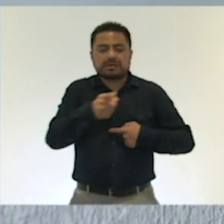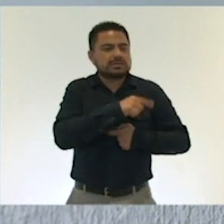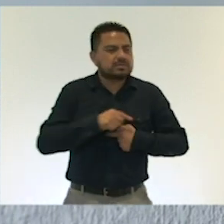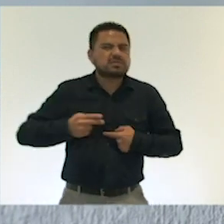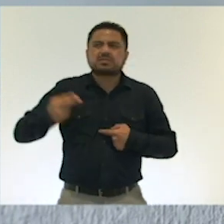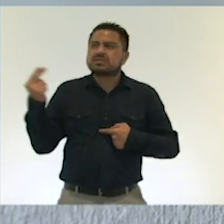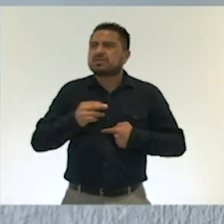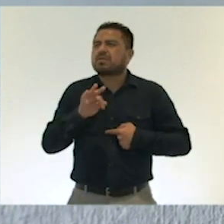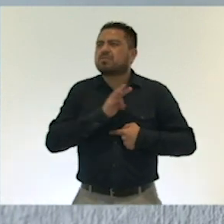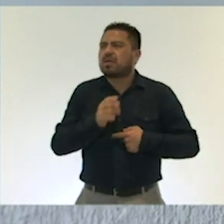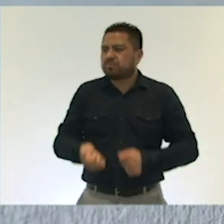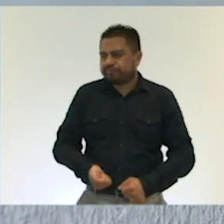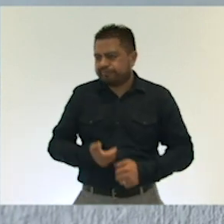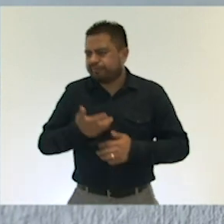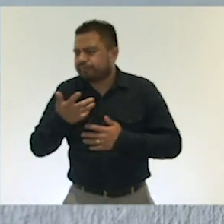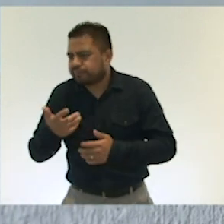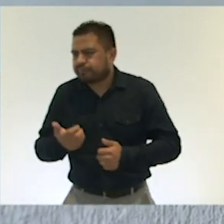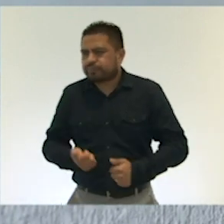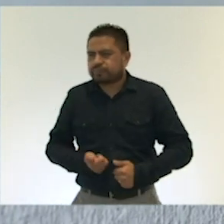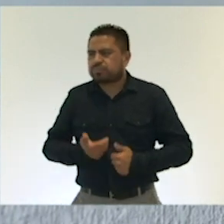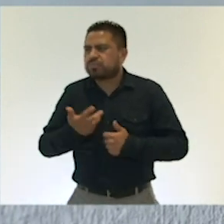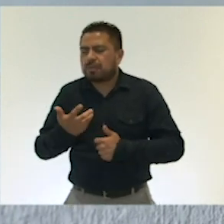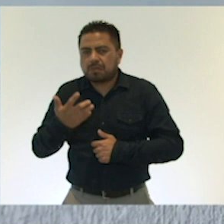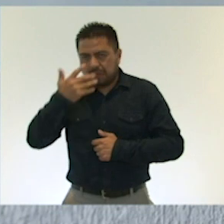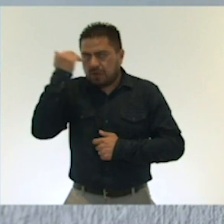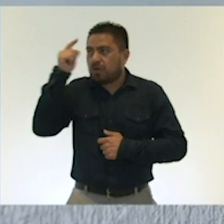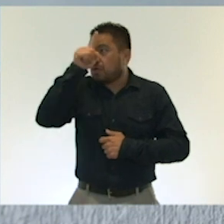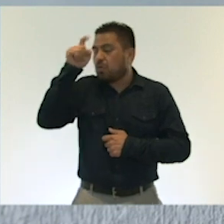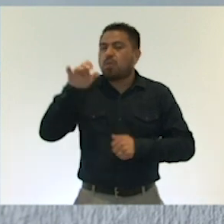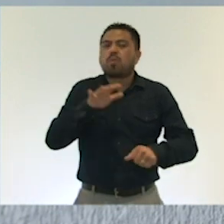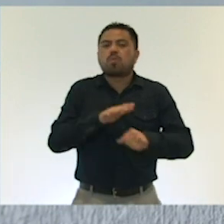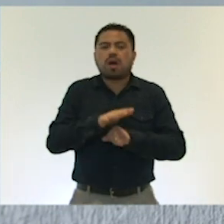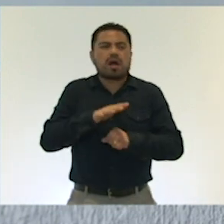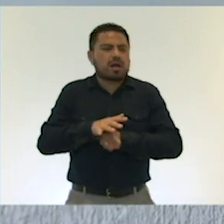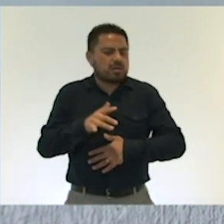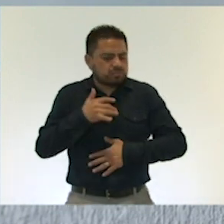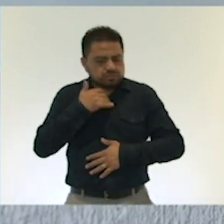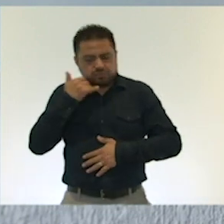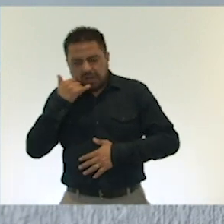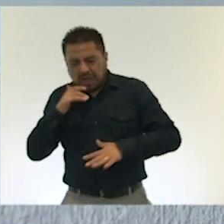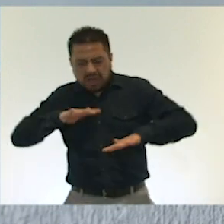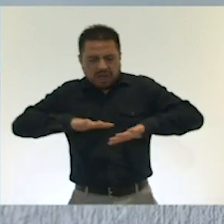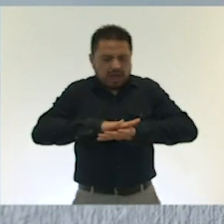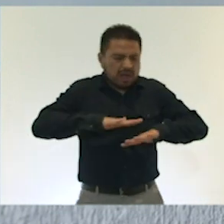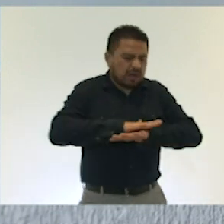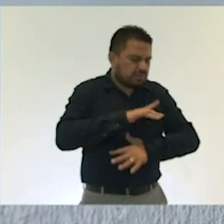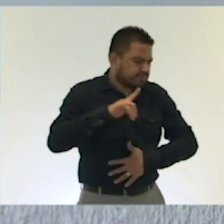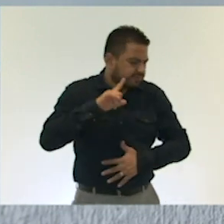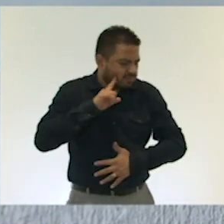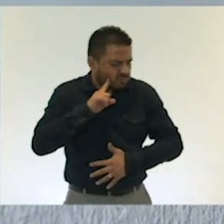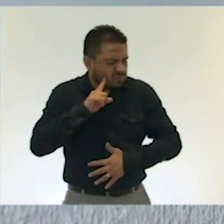de expresar, no sé, cualquier llamada, cualquier cambio, cualquier